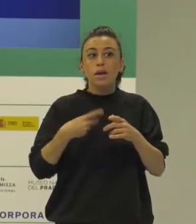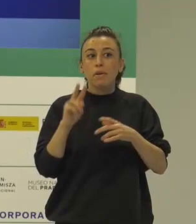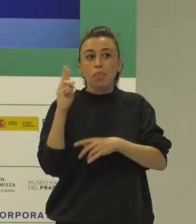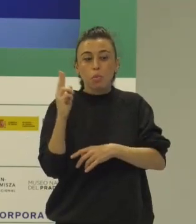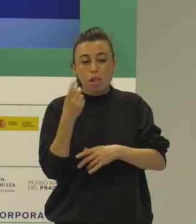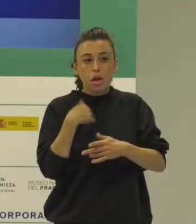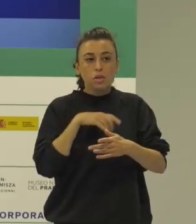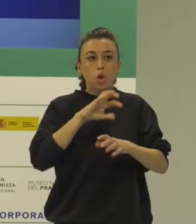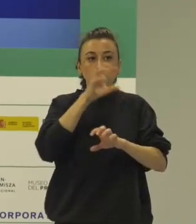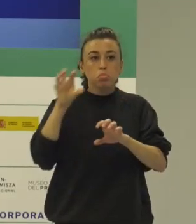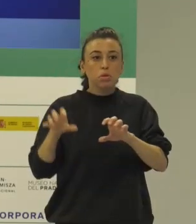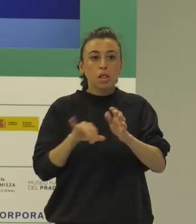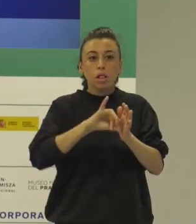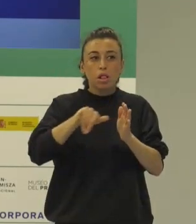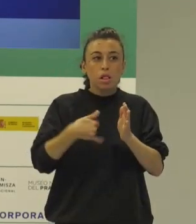región.